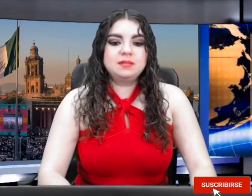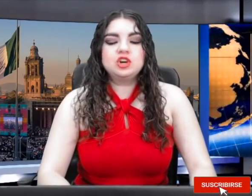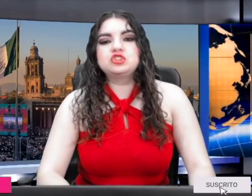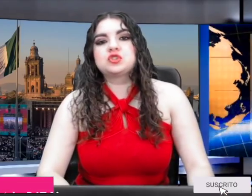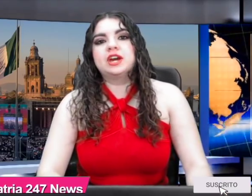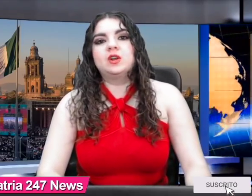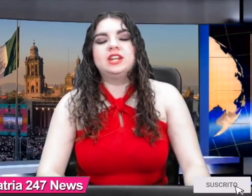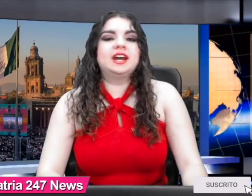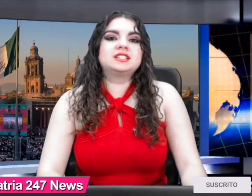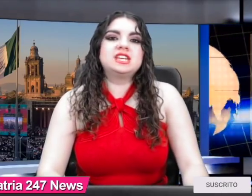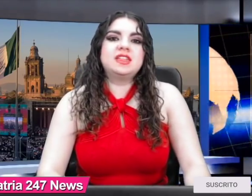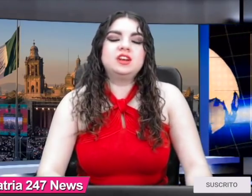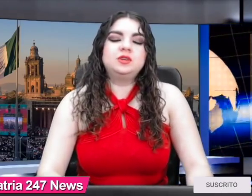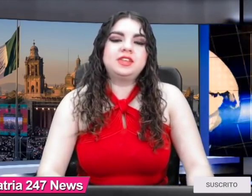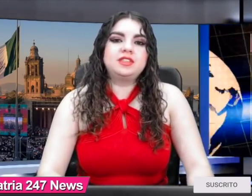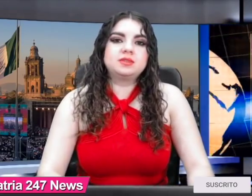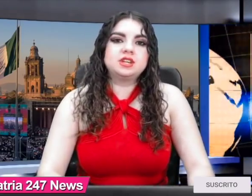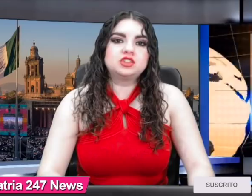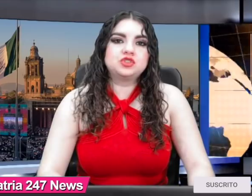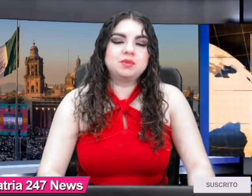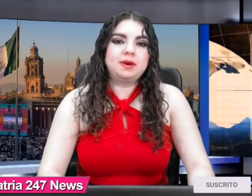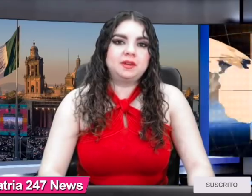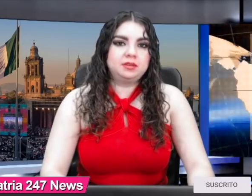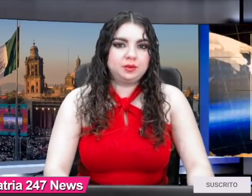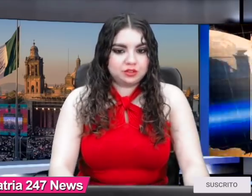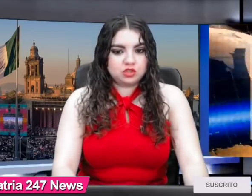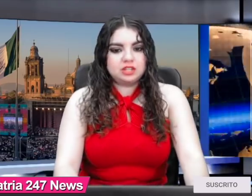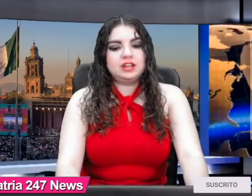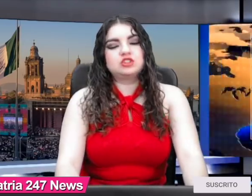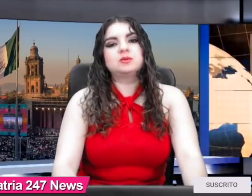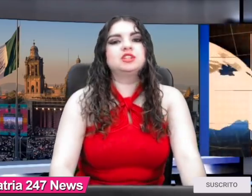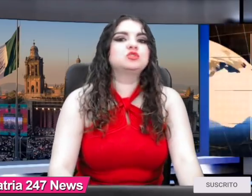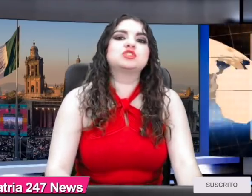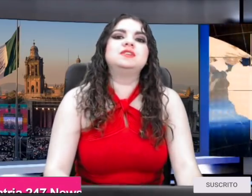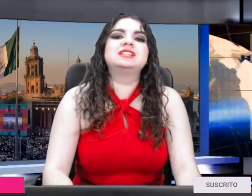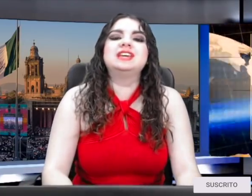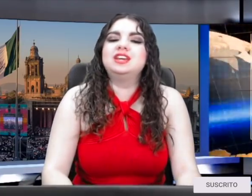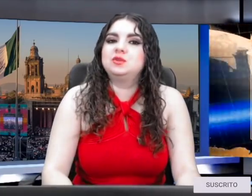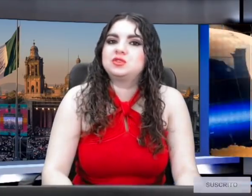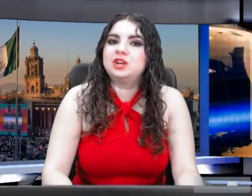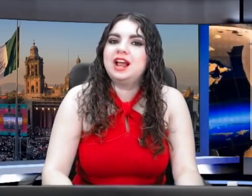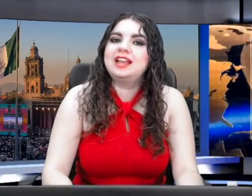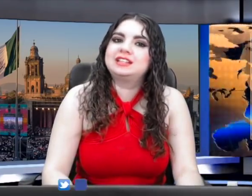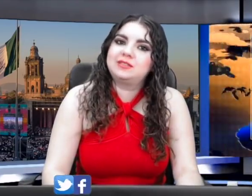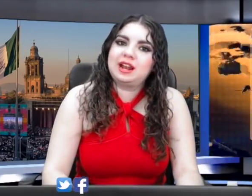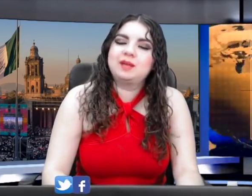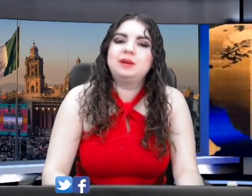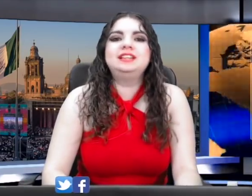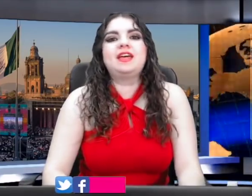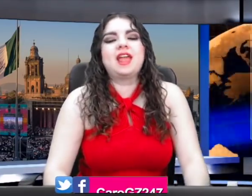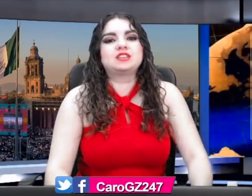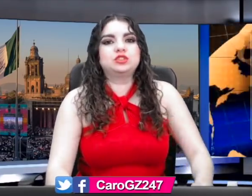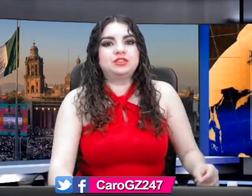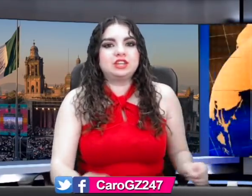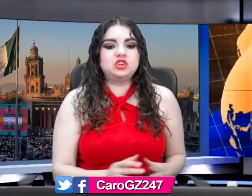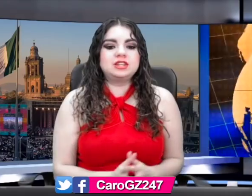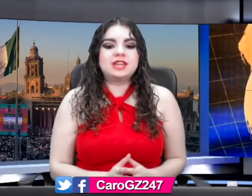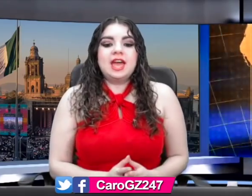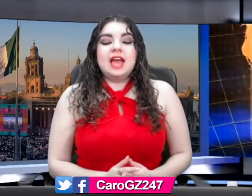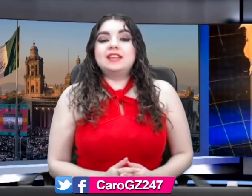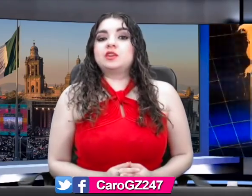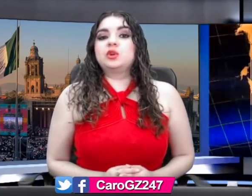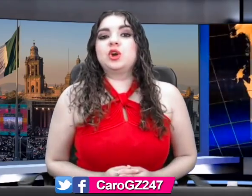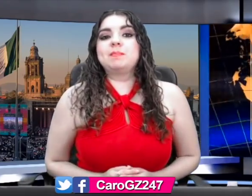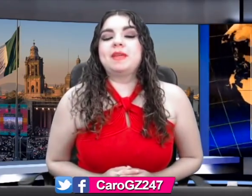¿Qué tal, amigos? Yo soy Carolina García de la Unidad de Investigación de Patria 24/7 y los invito a suscribirse en nuestro canal y activar la campanita de las